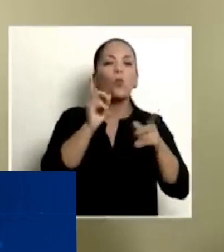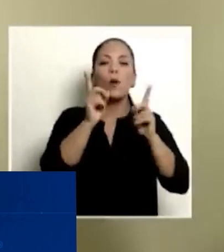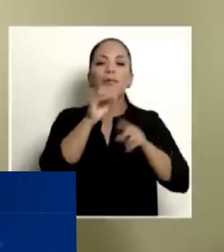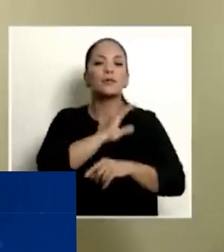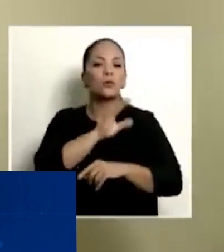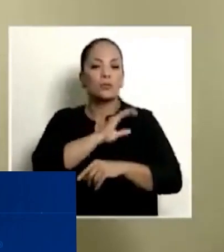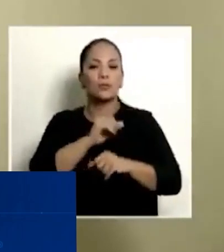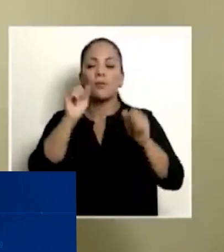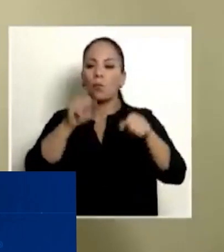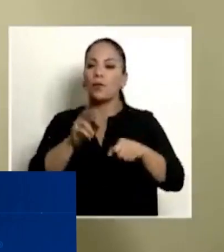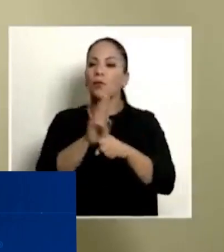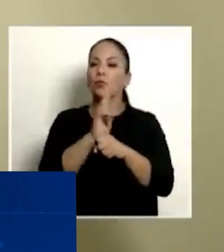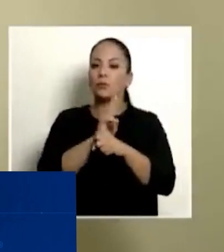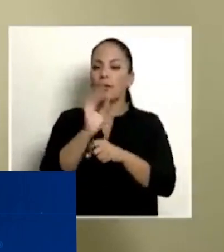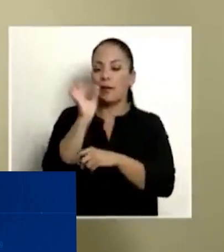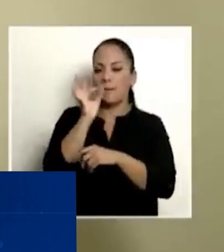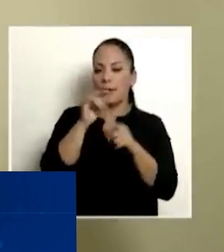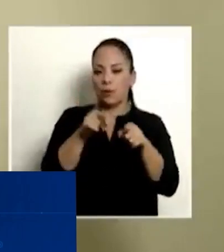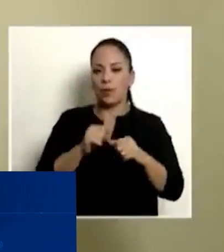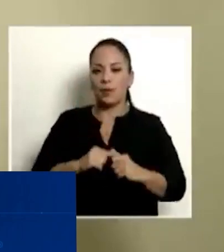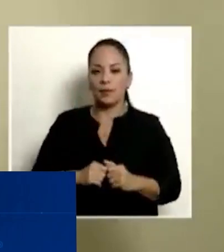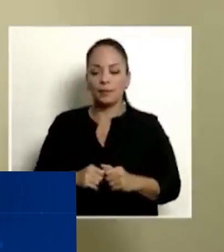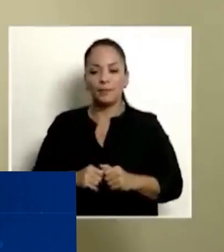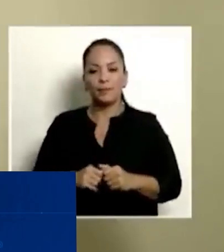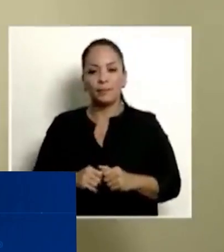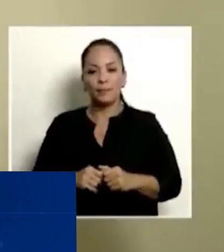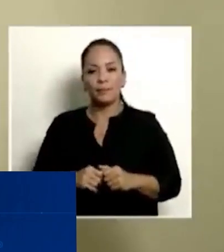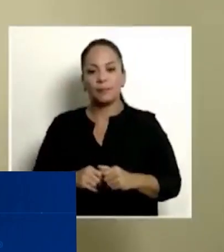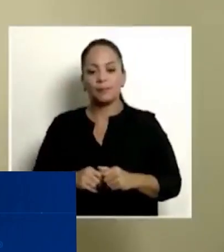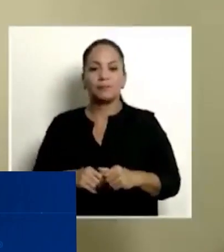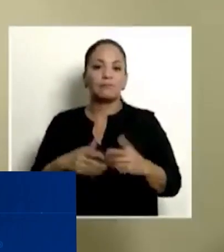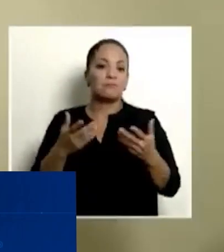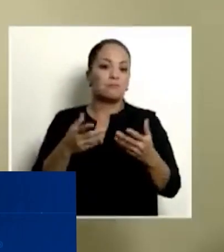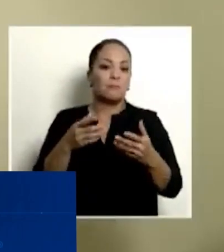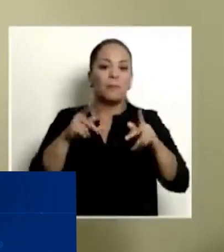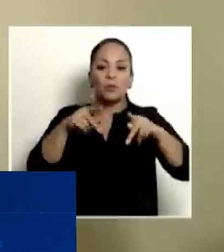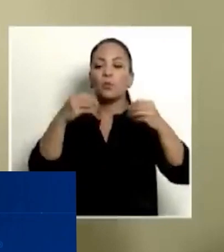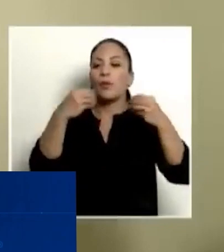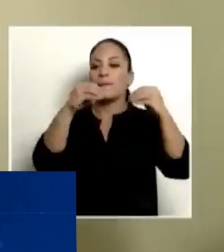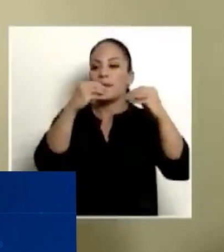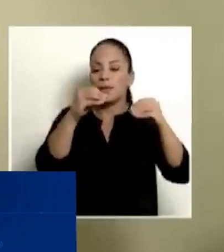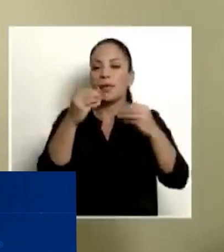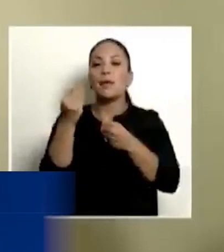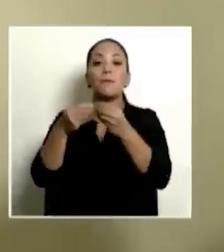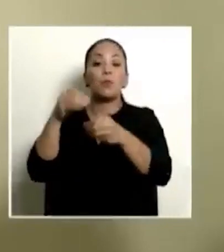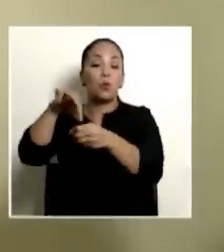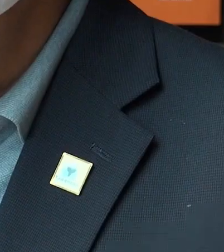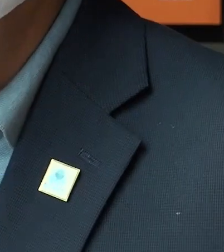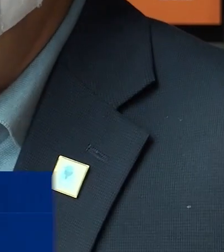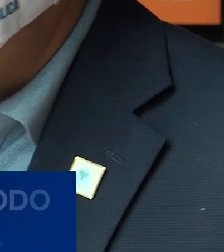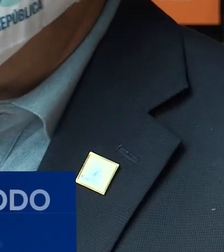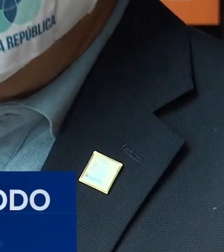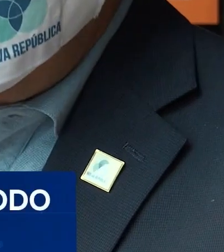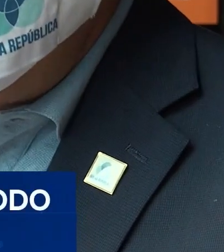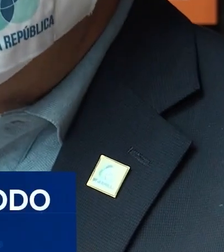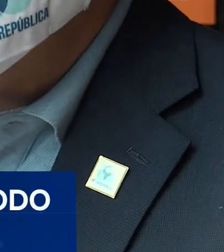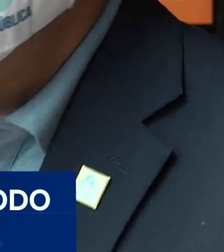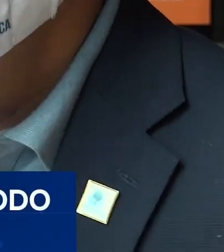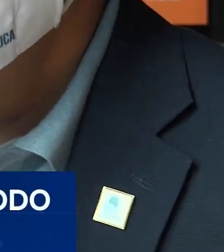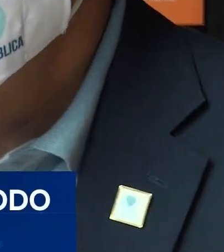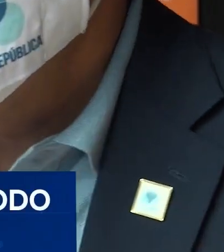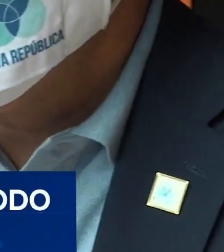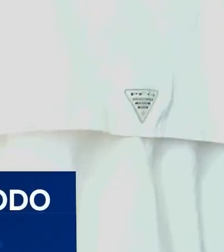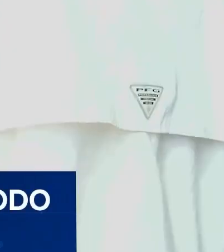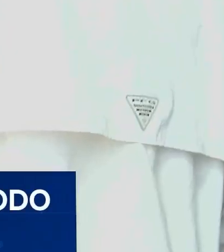condiciones se puede consumir esto de manera vender y producir de manera legal. Desde ya los